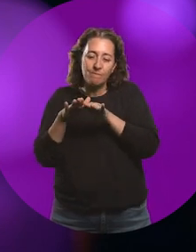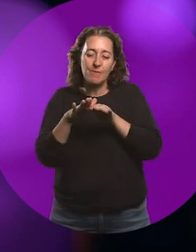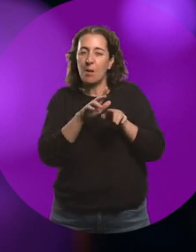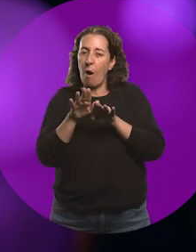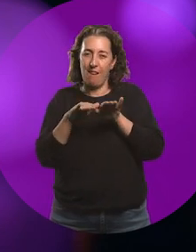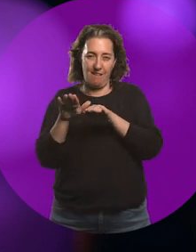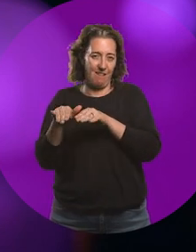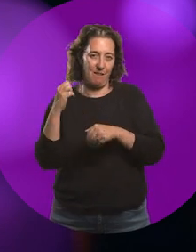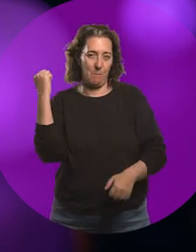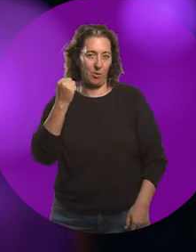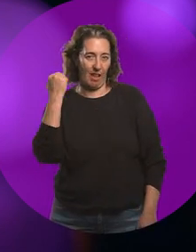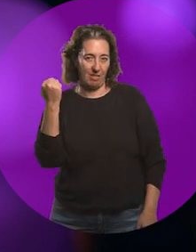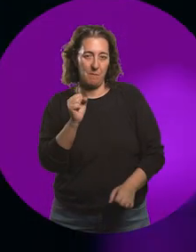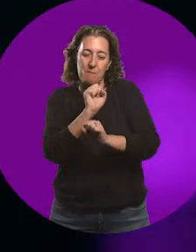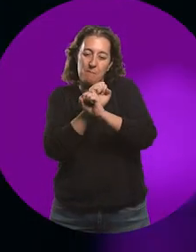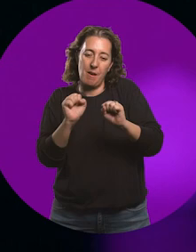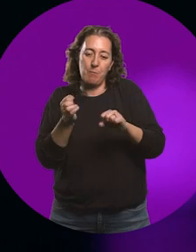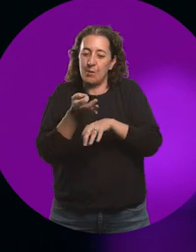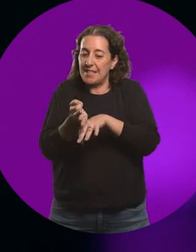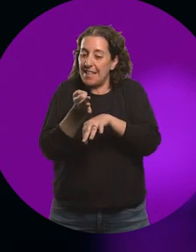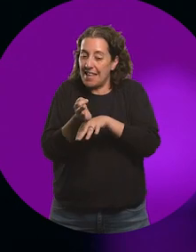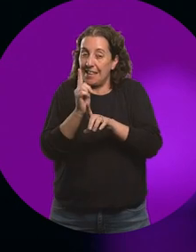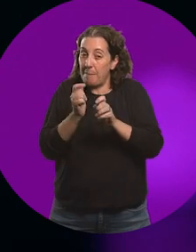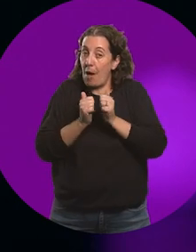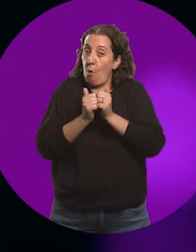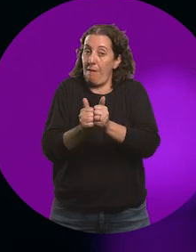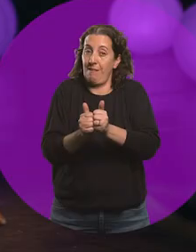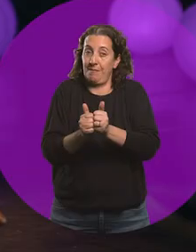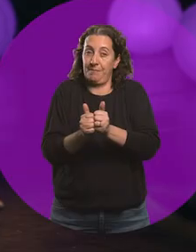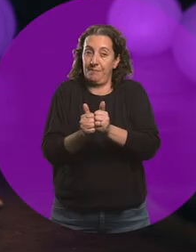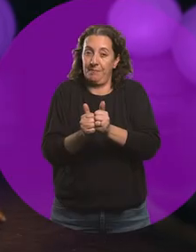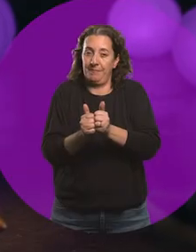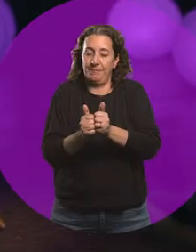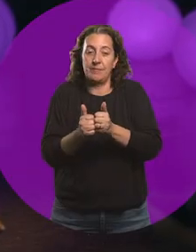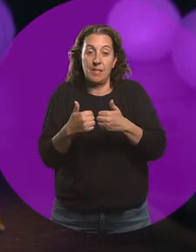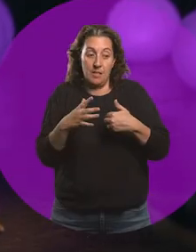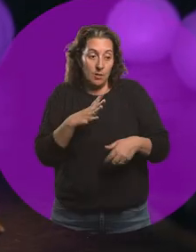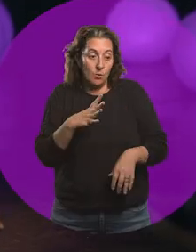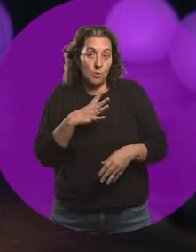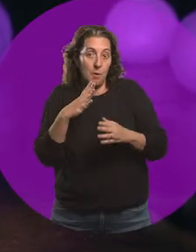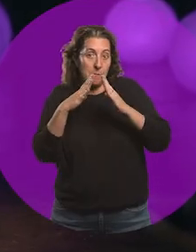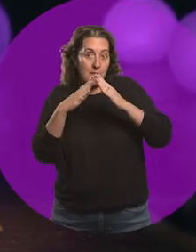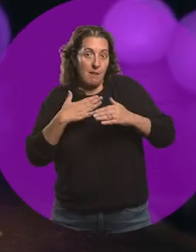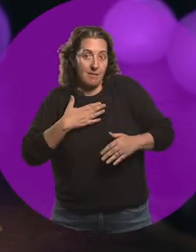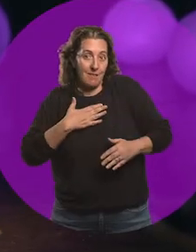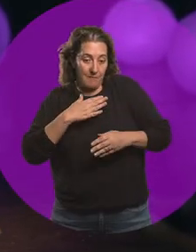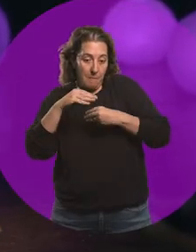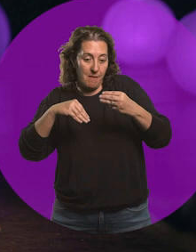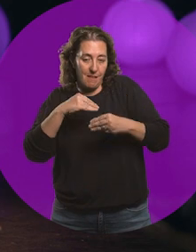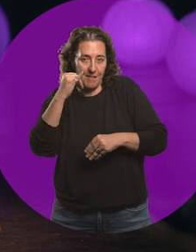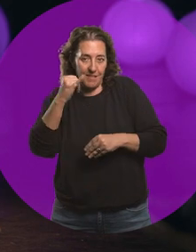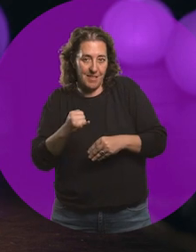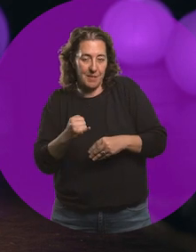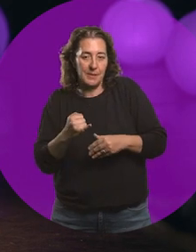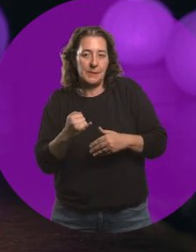enseñar o transmitir y acompañar. Lo tuve en mi casa, lo tuve afuera, en